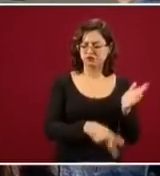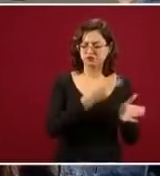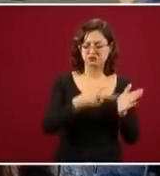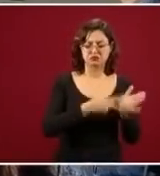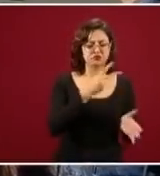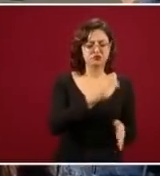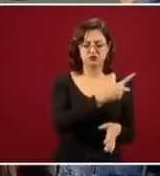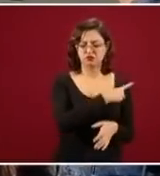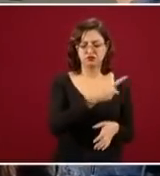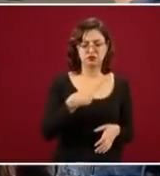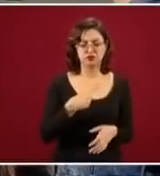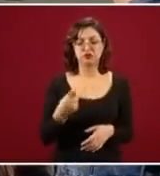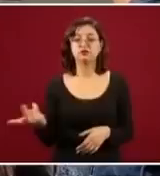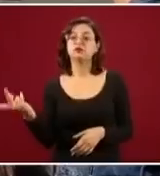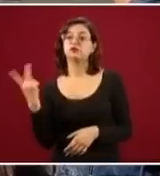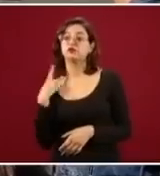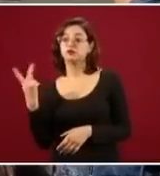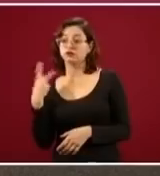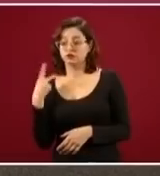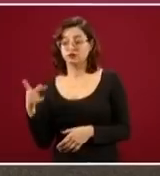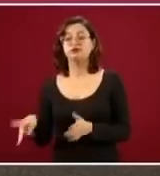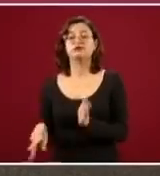sí tiene que estar repitiendo.